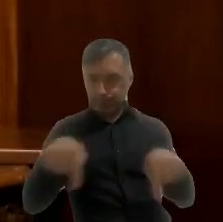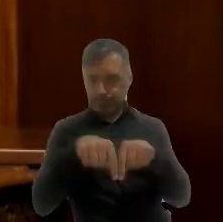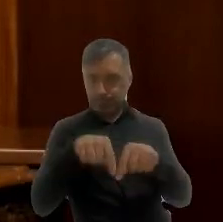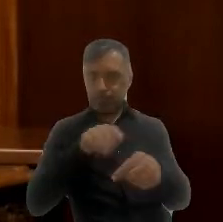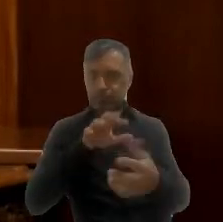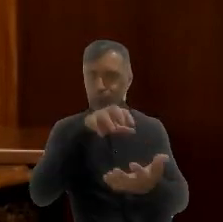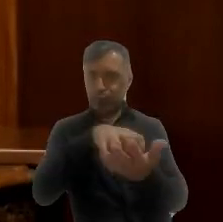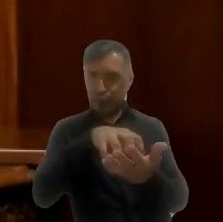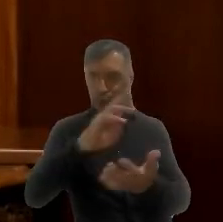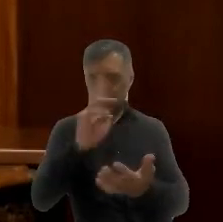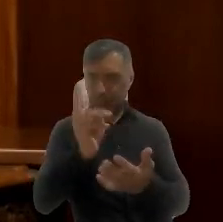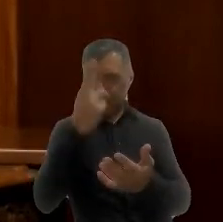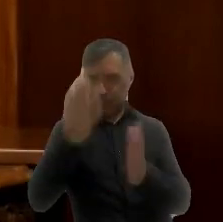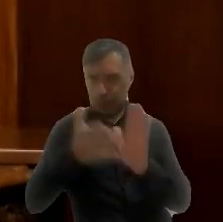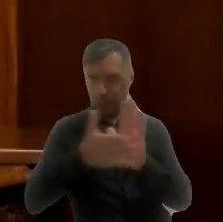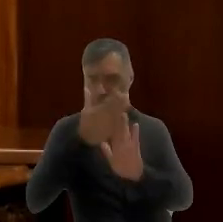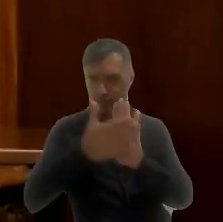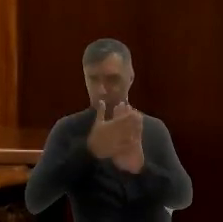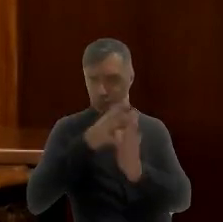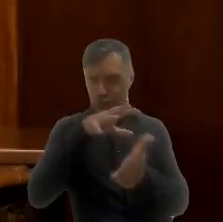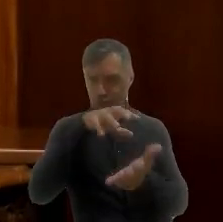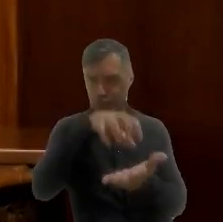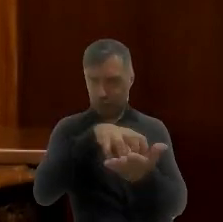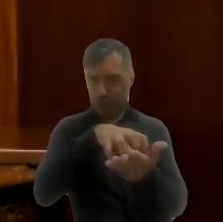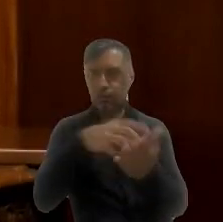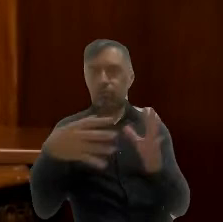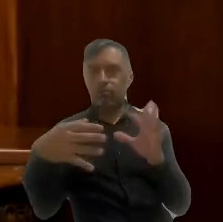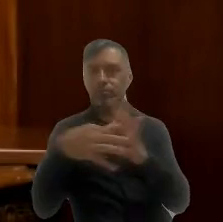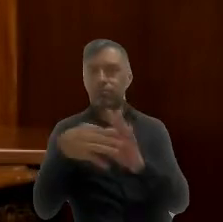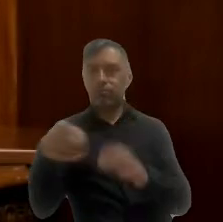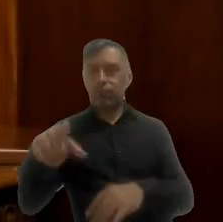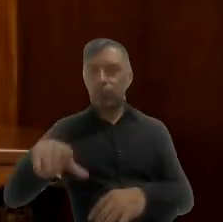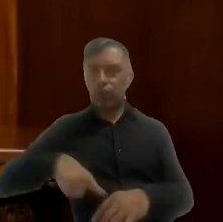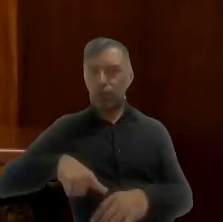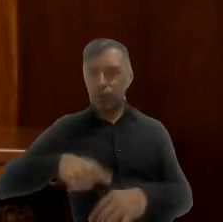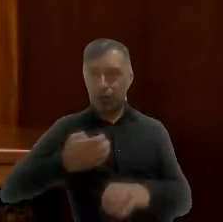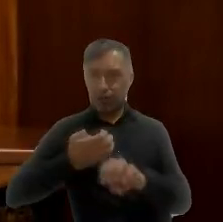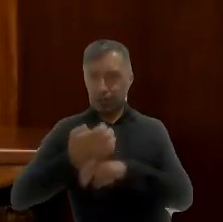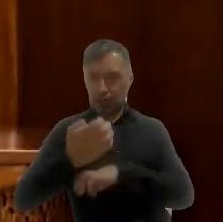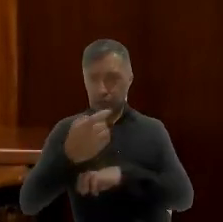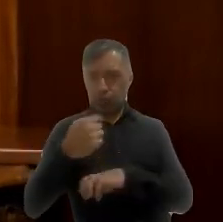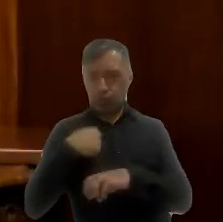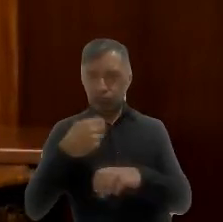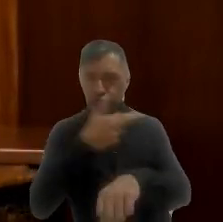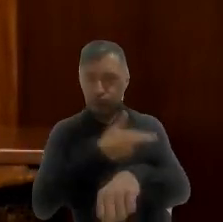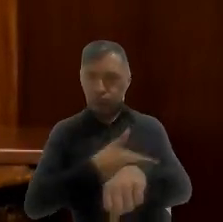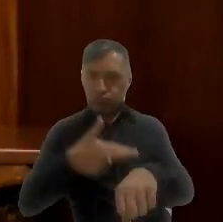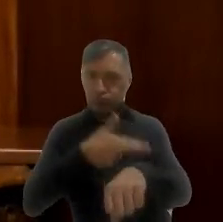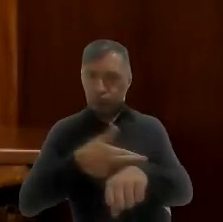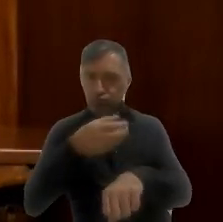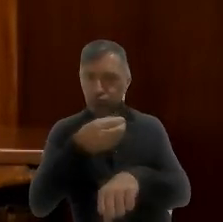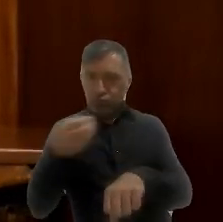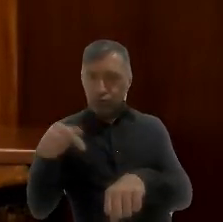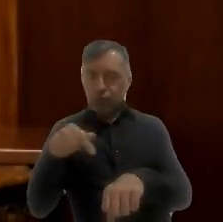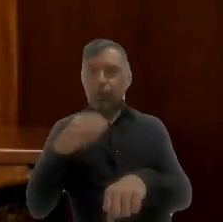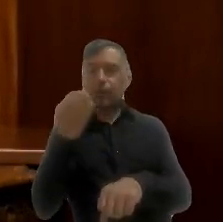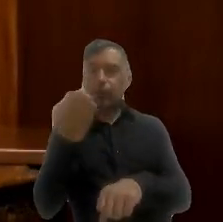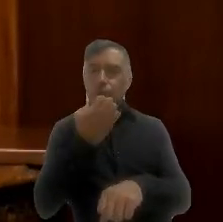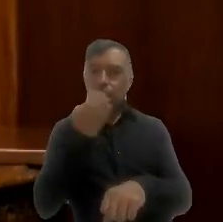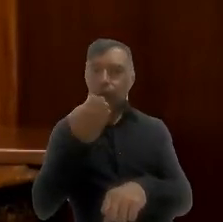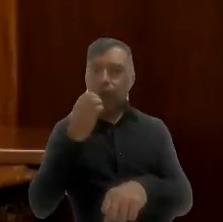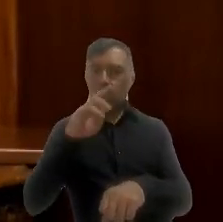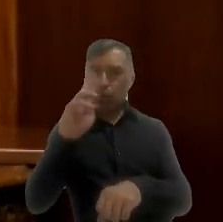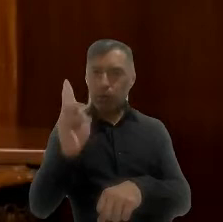misma, y coadyuvar con la autoridad estatal en el establecimiento de centros educativos de